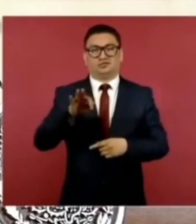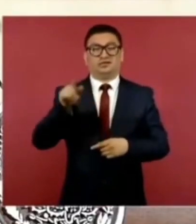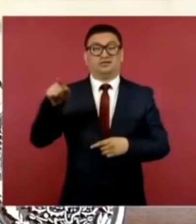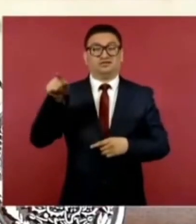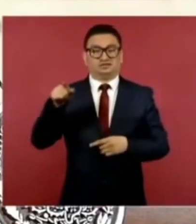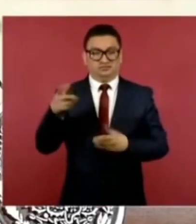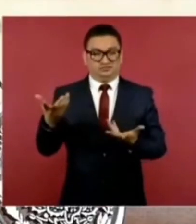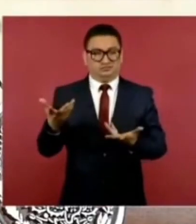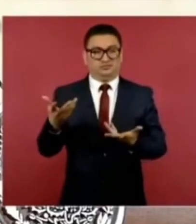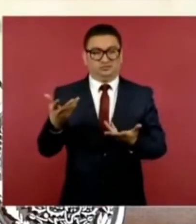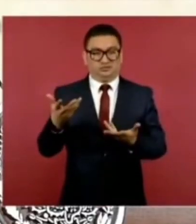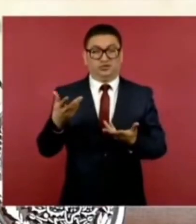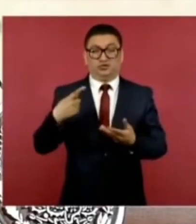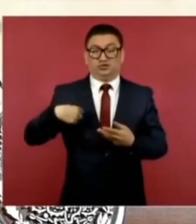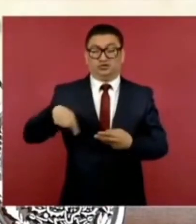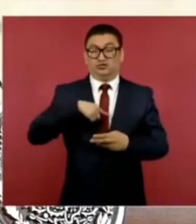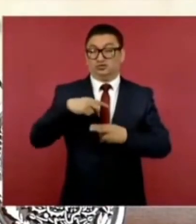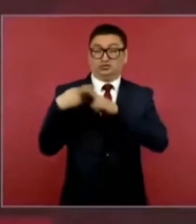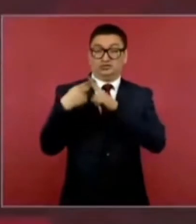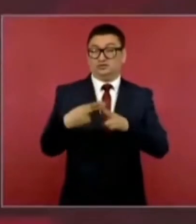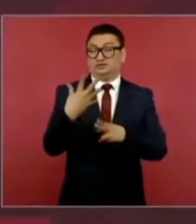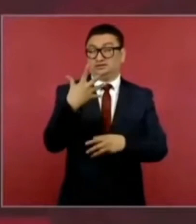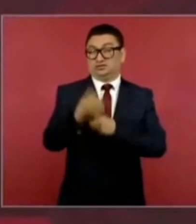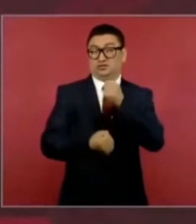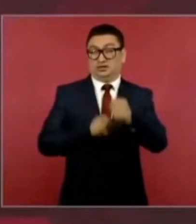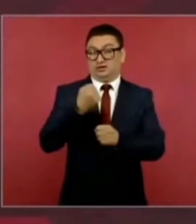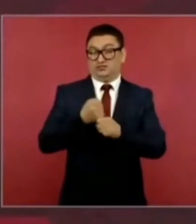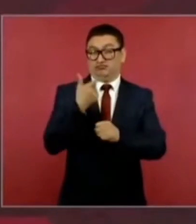hemos ahorrado en 5 años